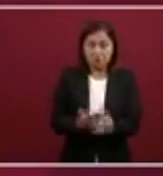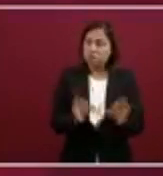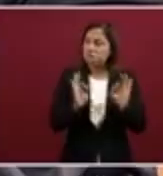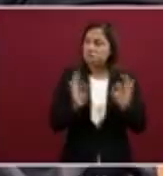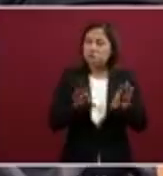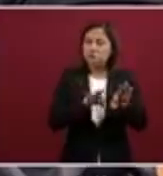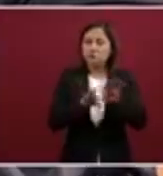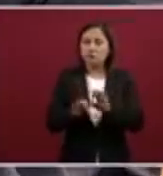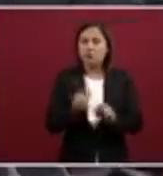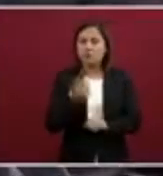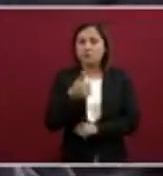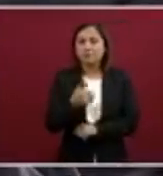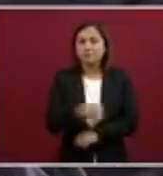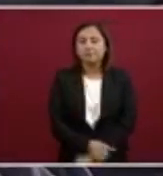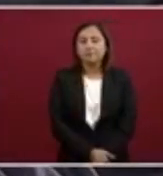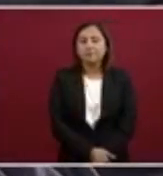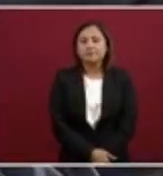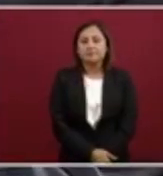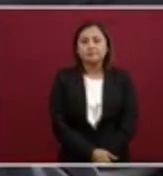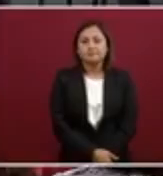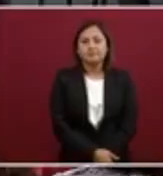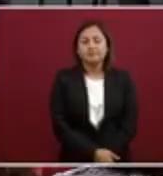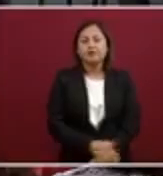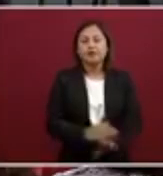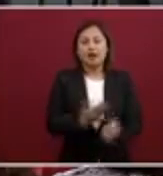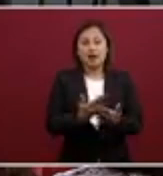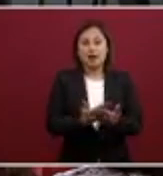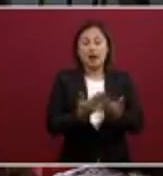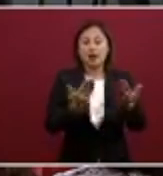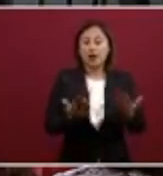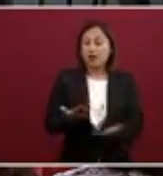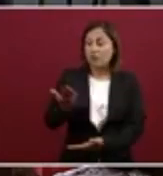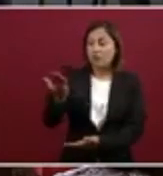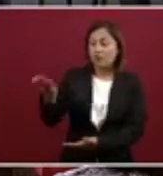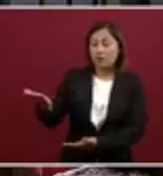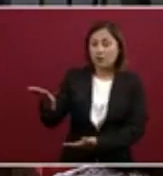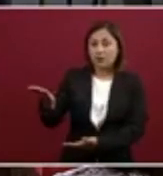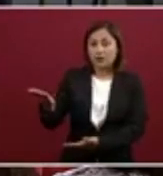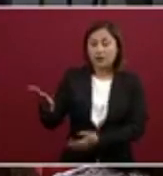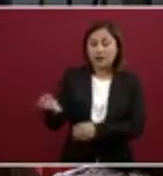que a pedirle a Marcelo Ebrard que nos ayude,